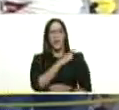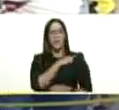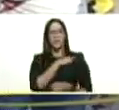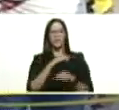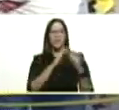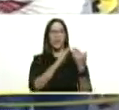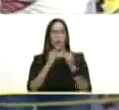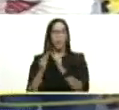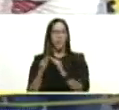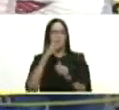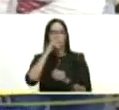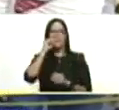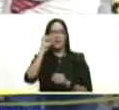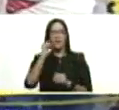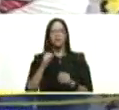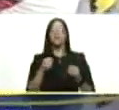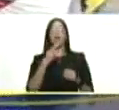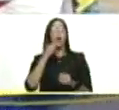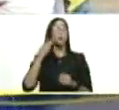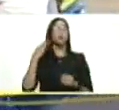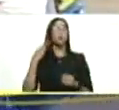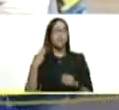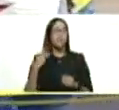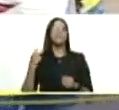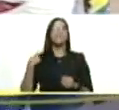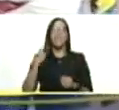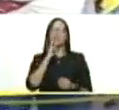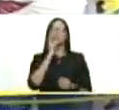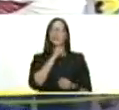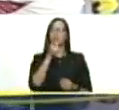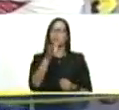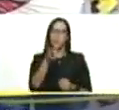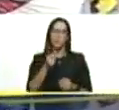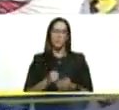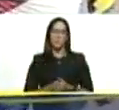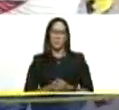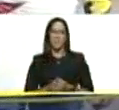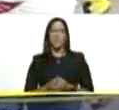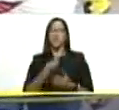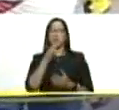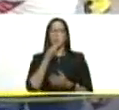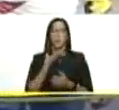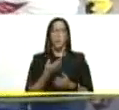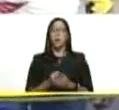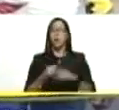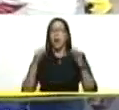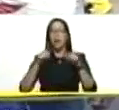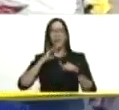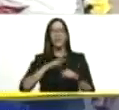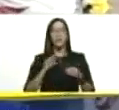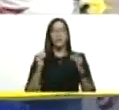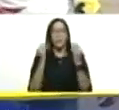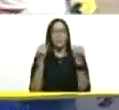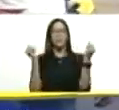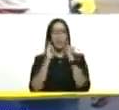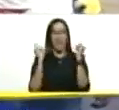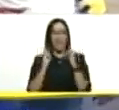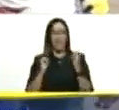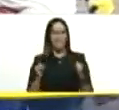comunidad Nicolás Maduro, que orgullosamente lleva su nombre. Bueno, aquí estamos muy felices celebrando